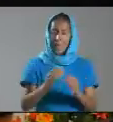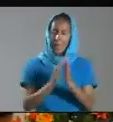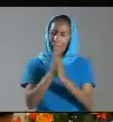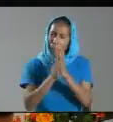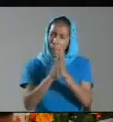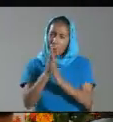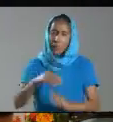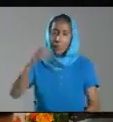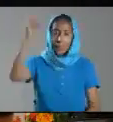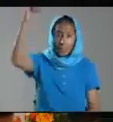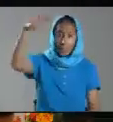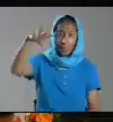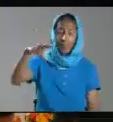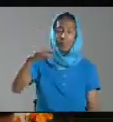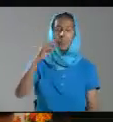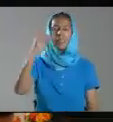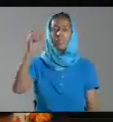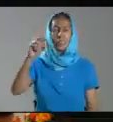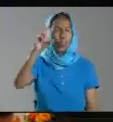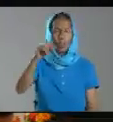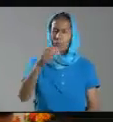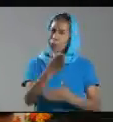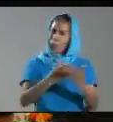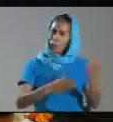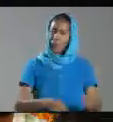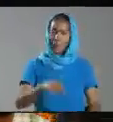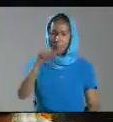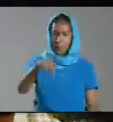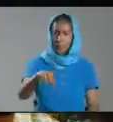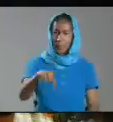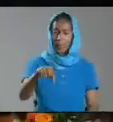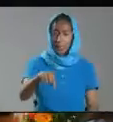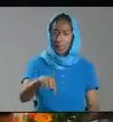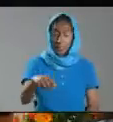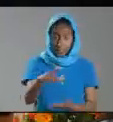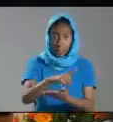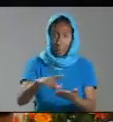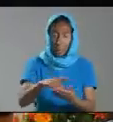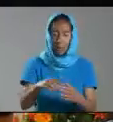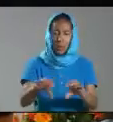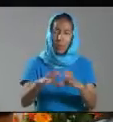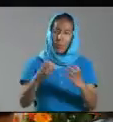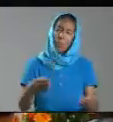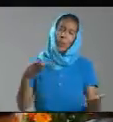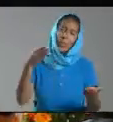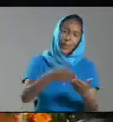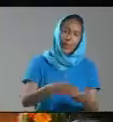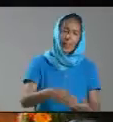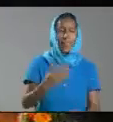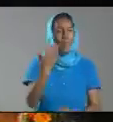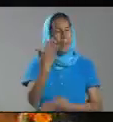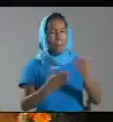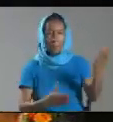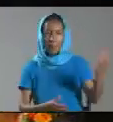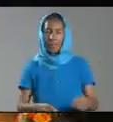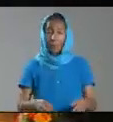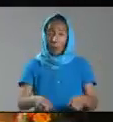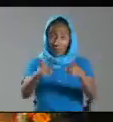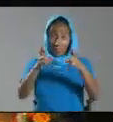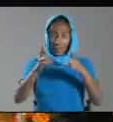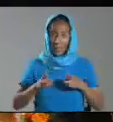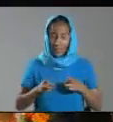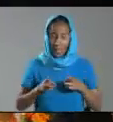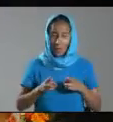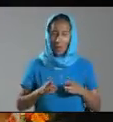bendición del Señor. No te vayas de este lugar como llegaste. Vete con el regalo de la visitación de Dios, de la salvación de Dios, de